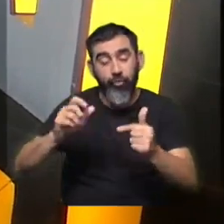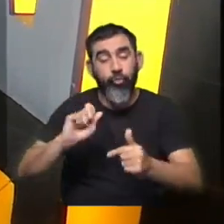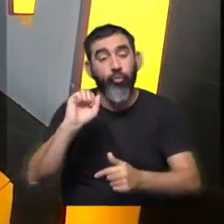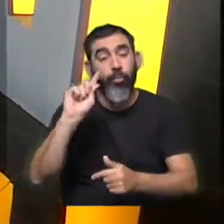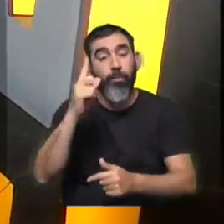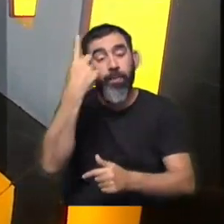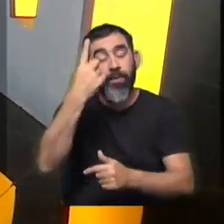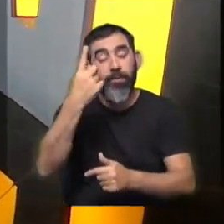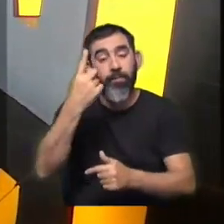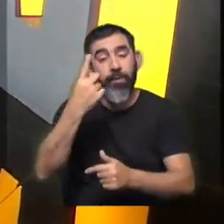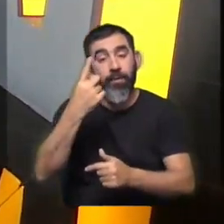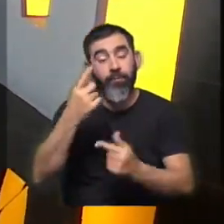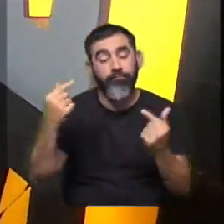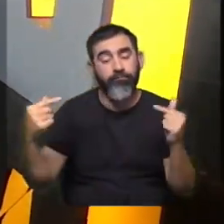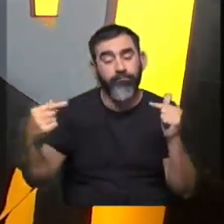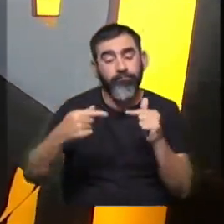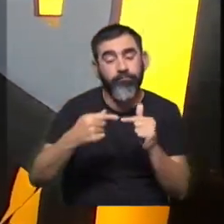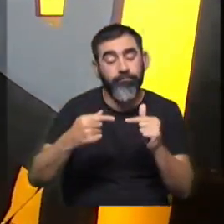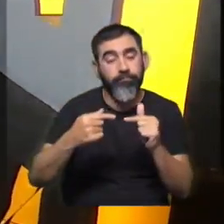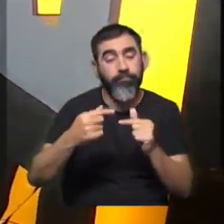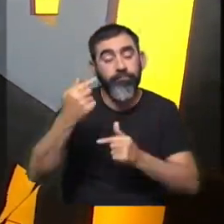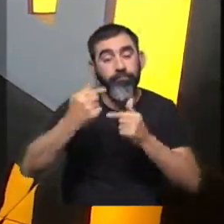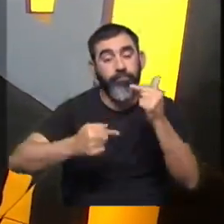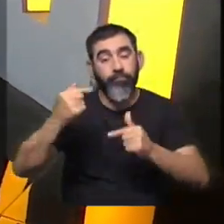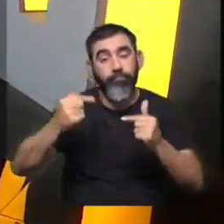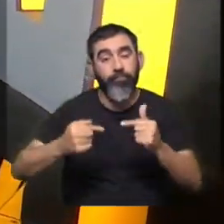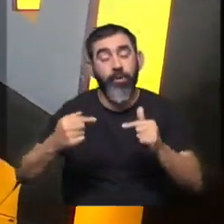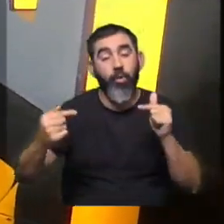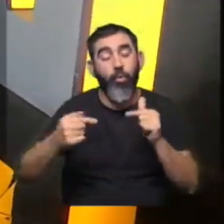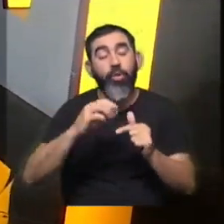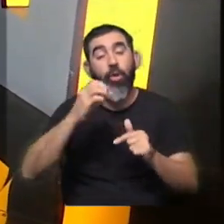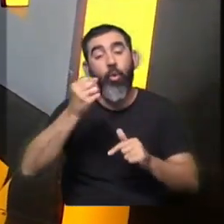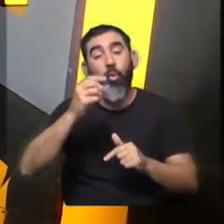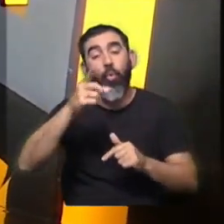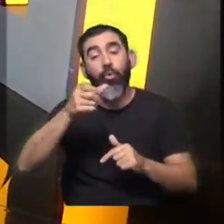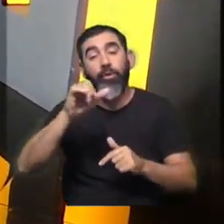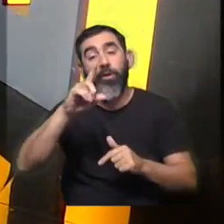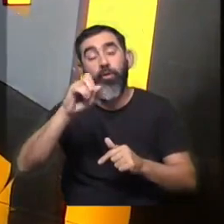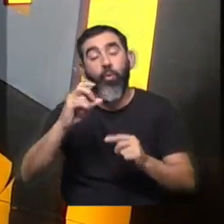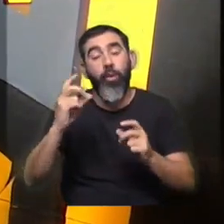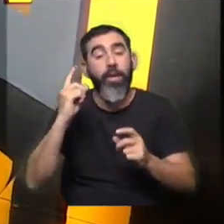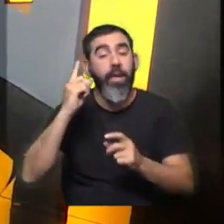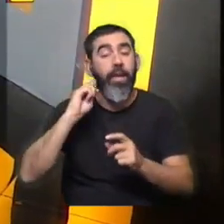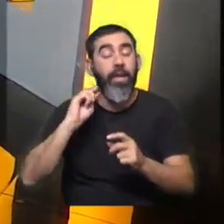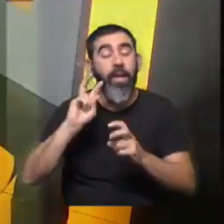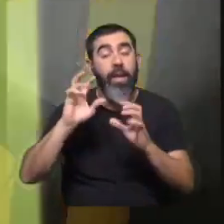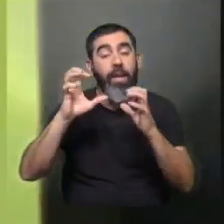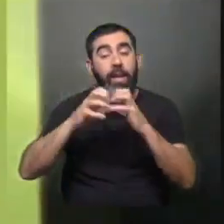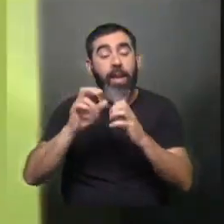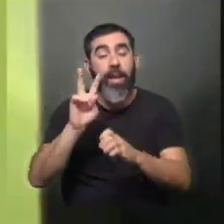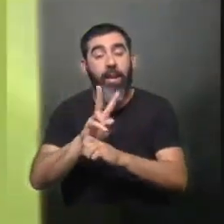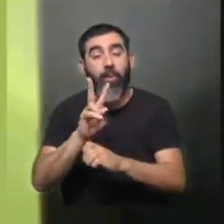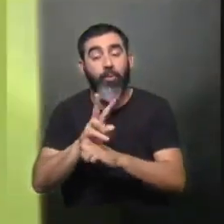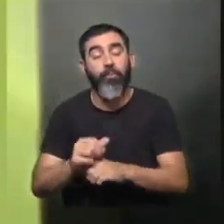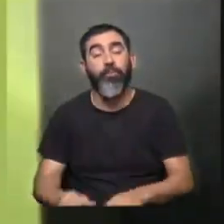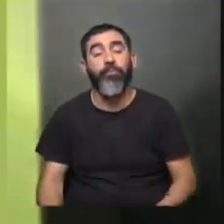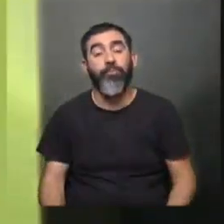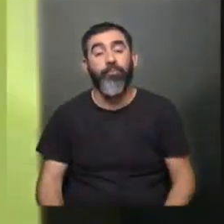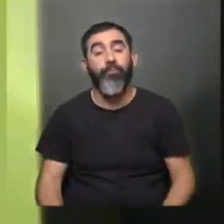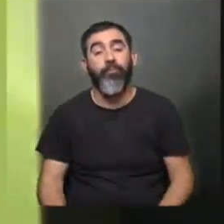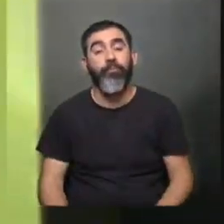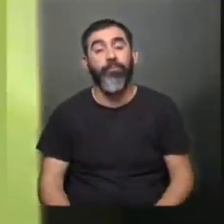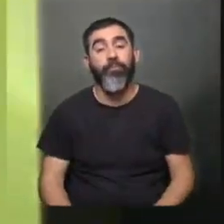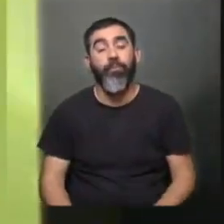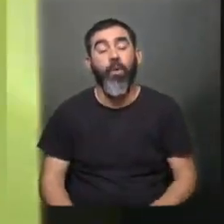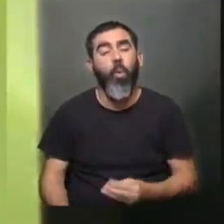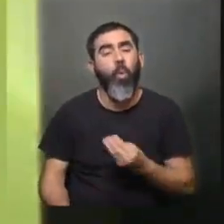la ayahuasca y su combinación como agentes antioxidantes y neuroprotectores, justamente, ¿no? Y bueno, nos cuenta justamente